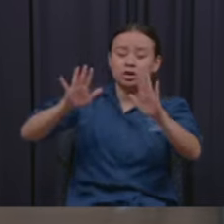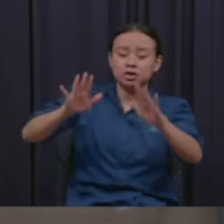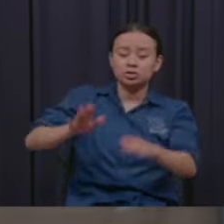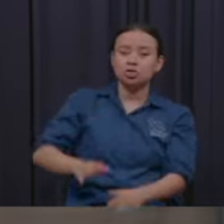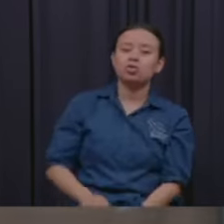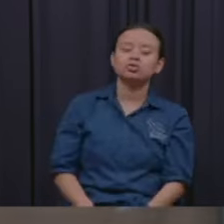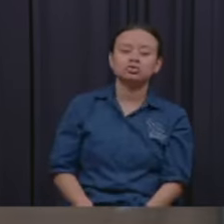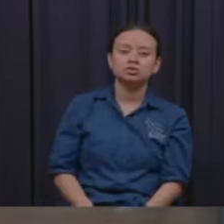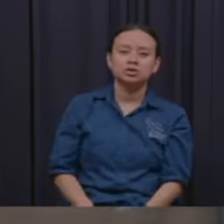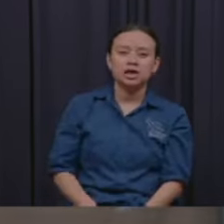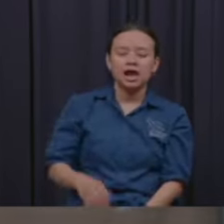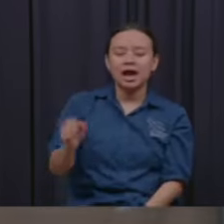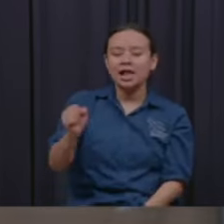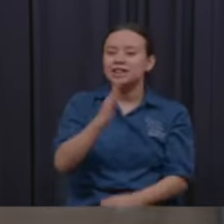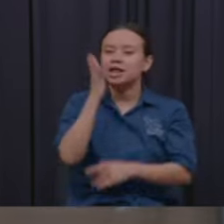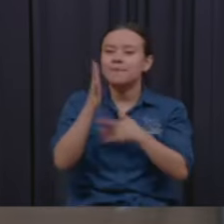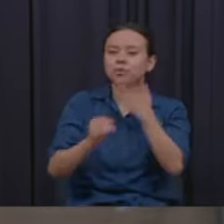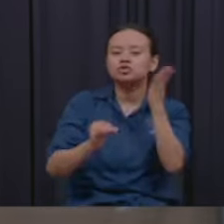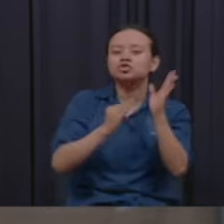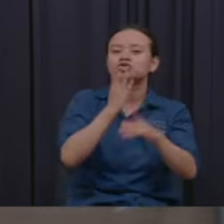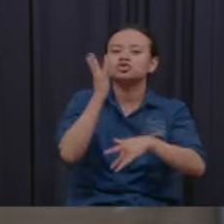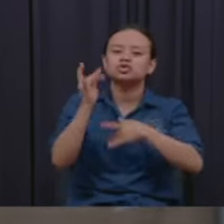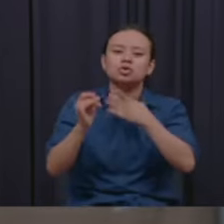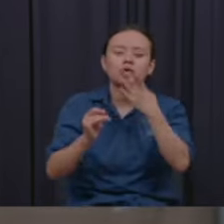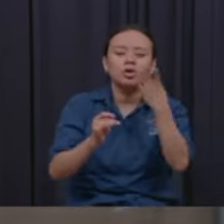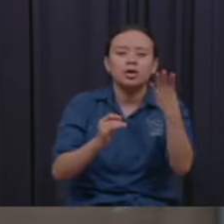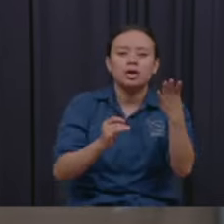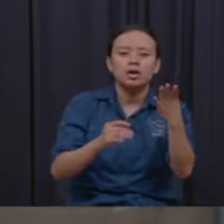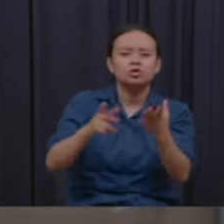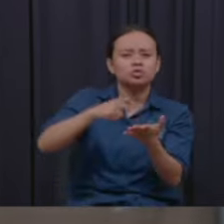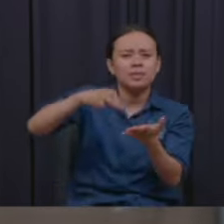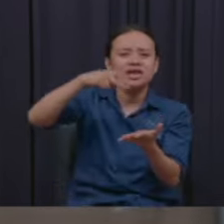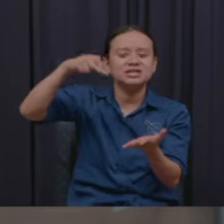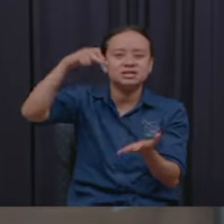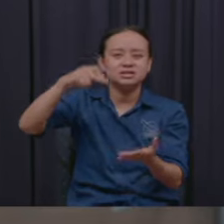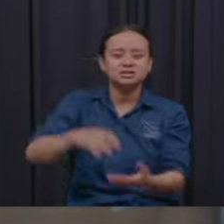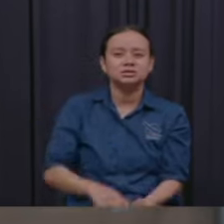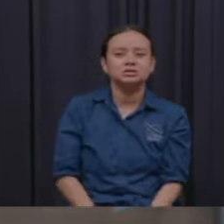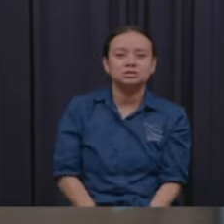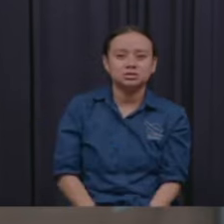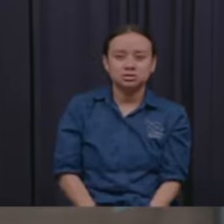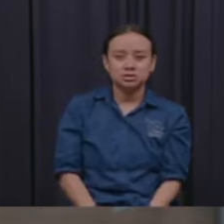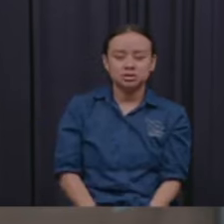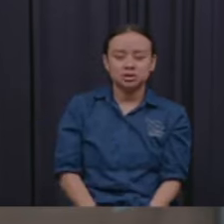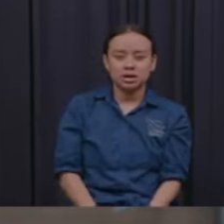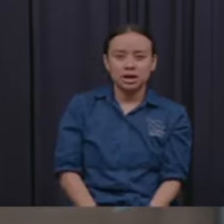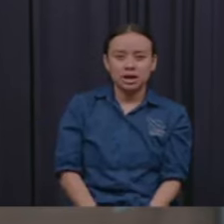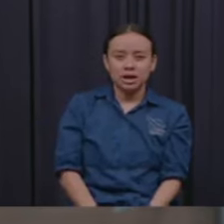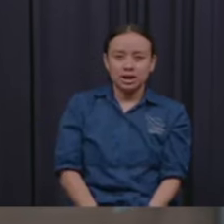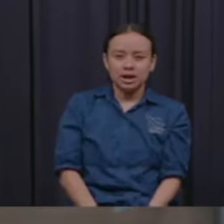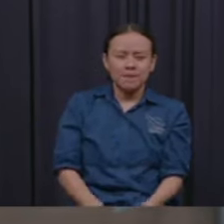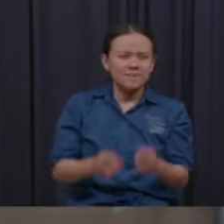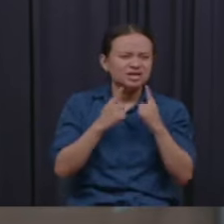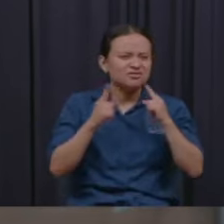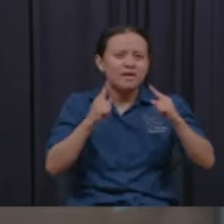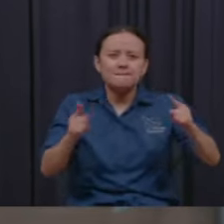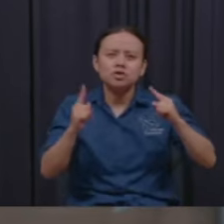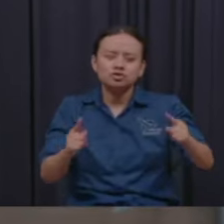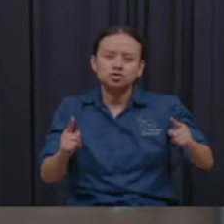cada país. Quizá el más famoso es el himno de Francia, ¿verdad?